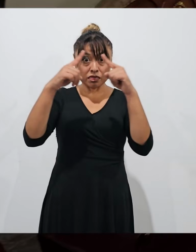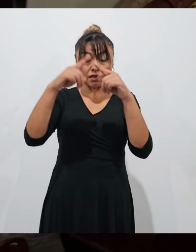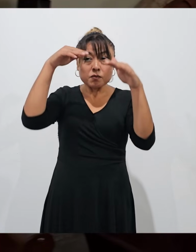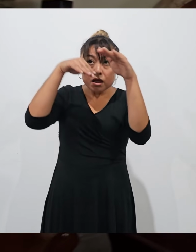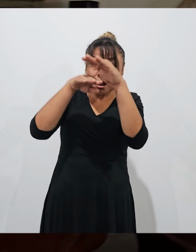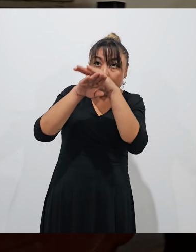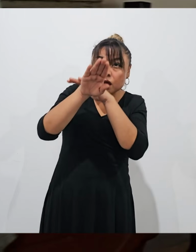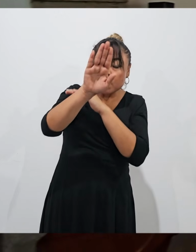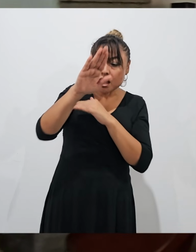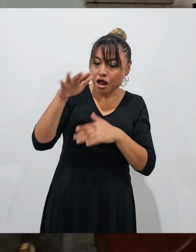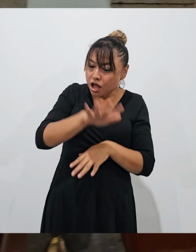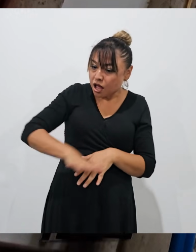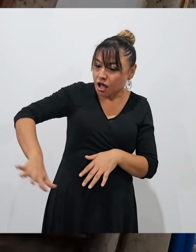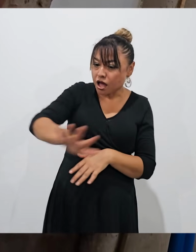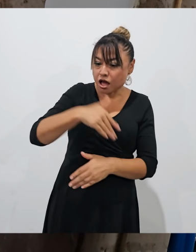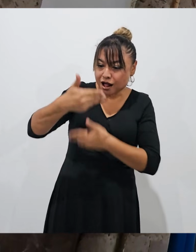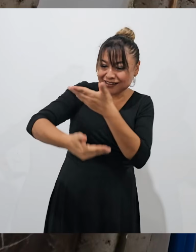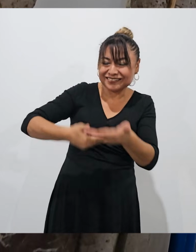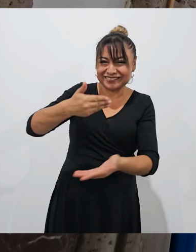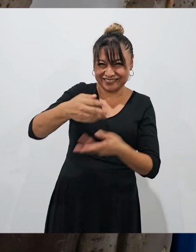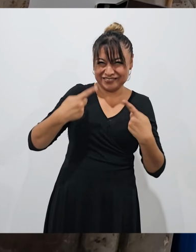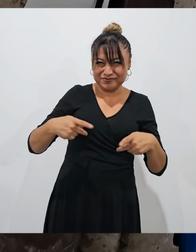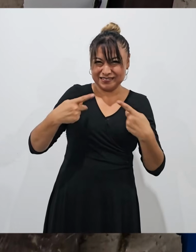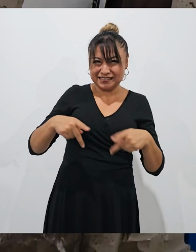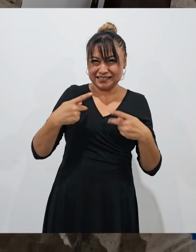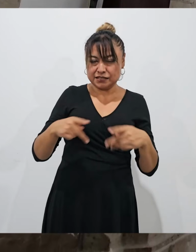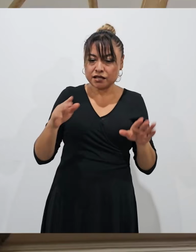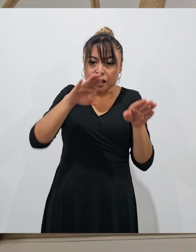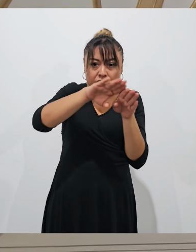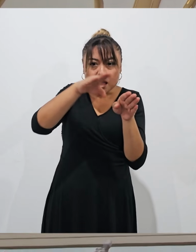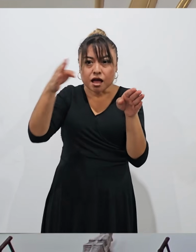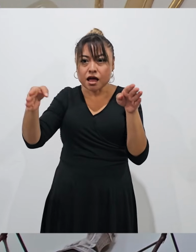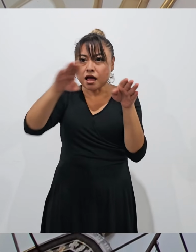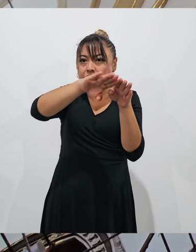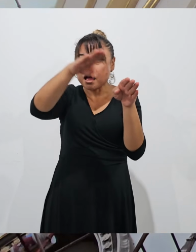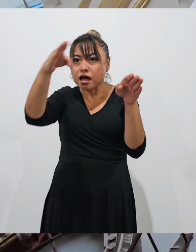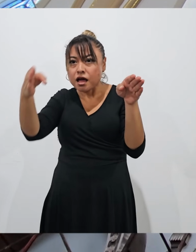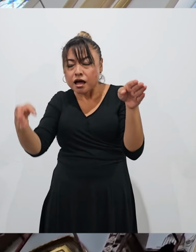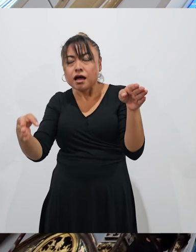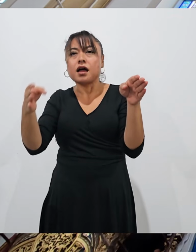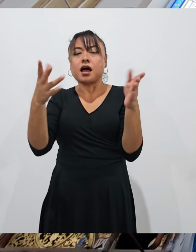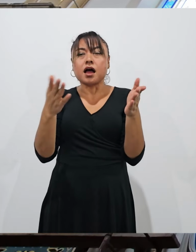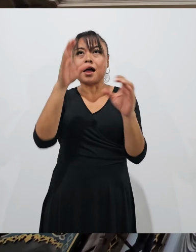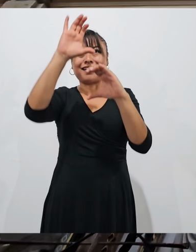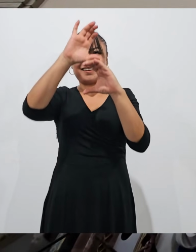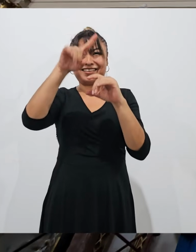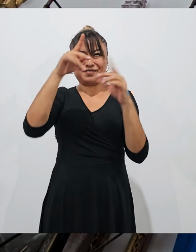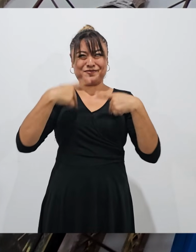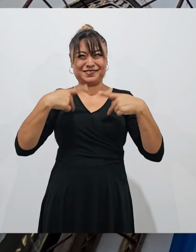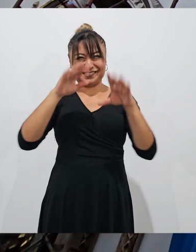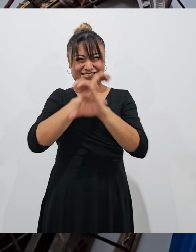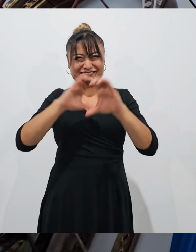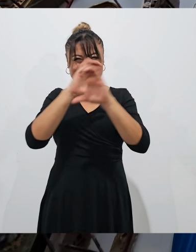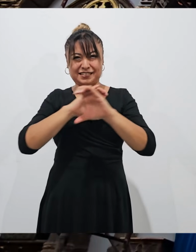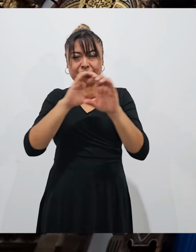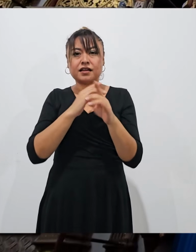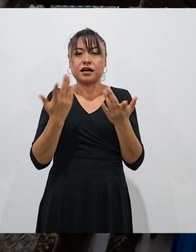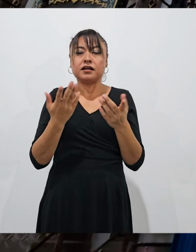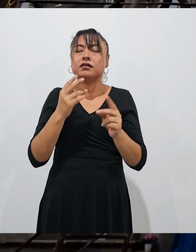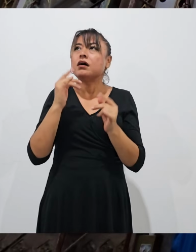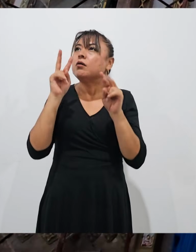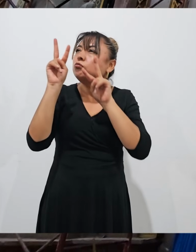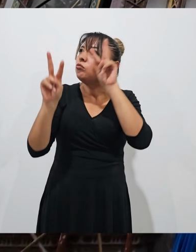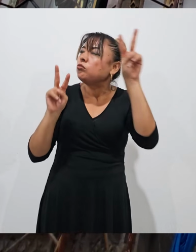arcos carpaneles, sobre cuyas bóvedas se encuentra el coro. A lo largo del recorrido encontramos en los laterales una serie de altares de factura neogótica, hechos